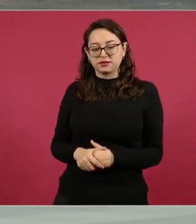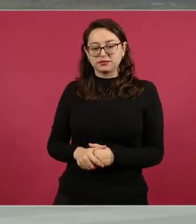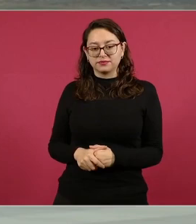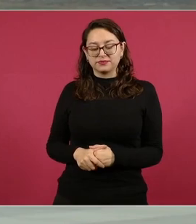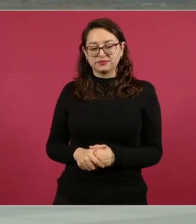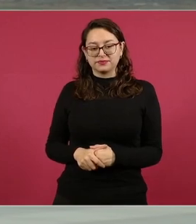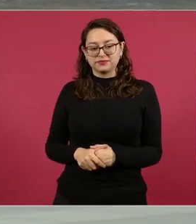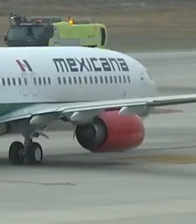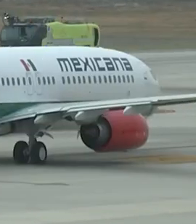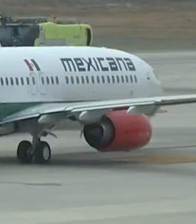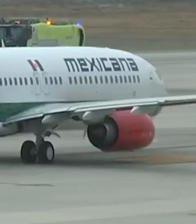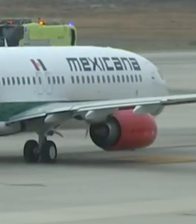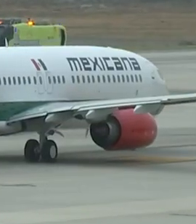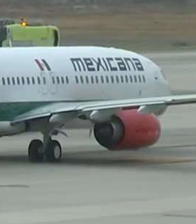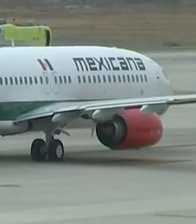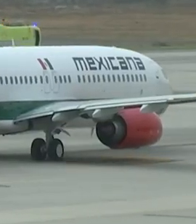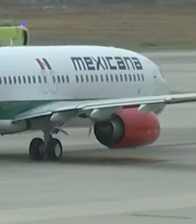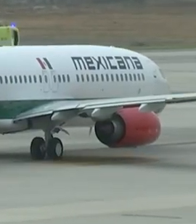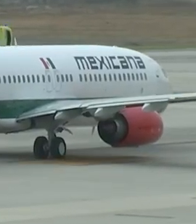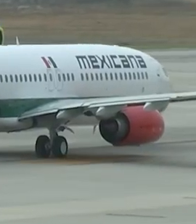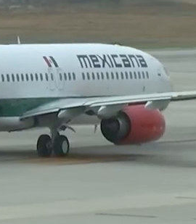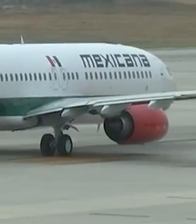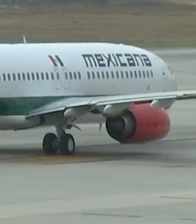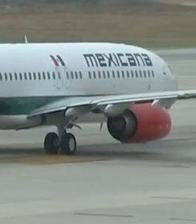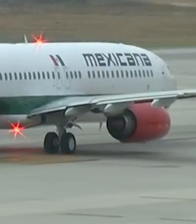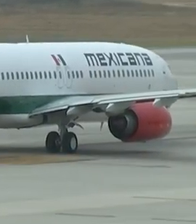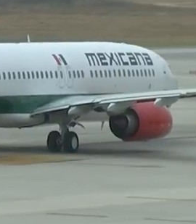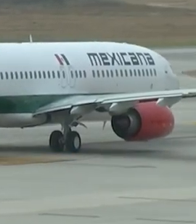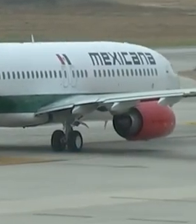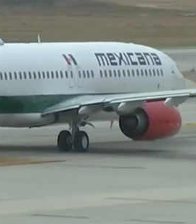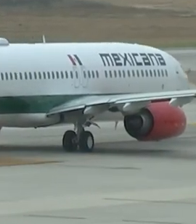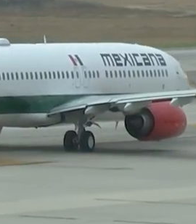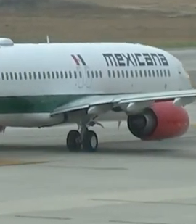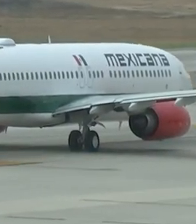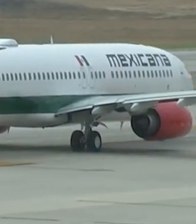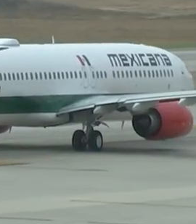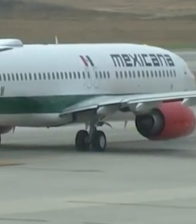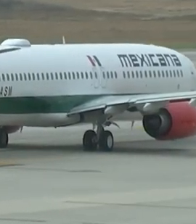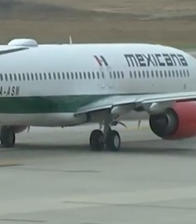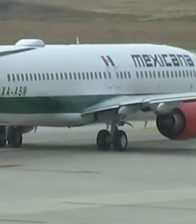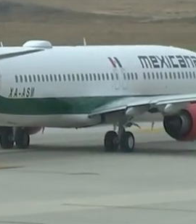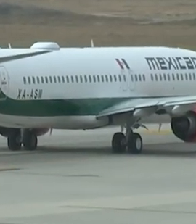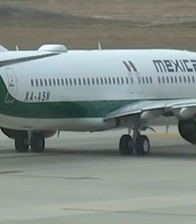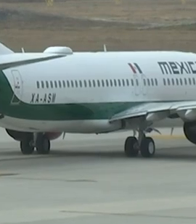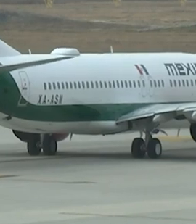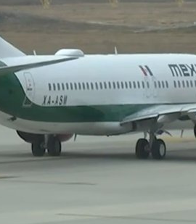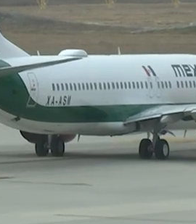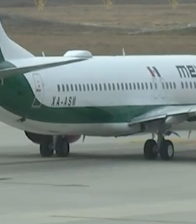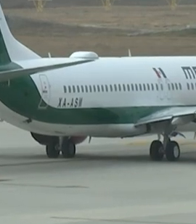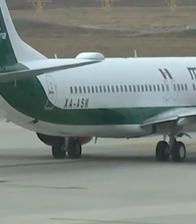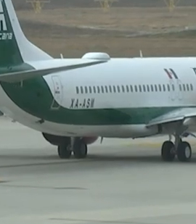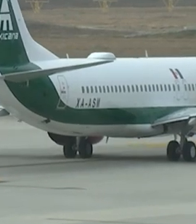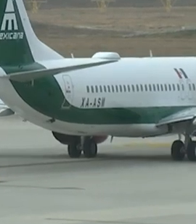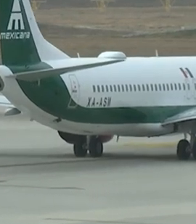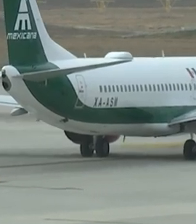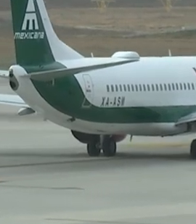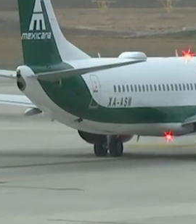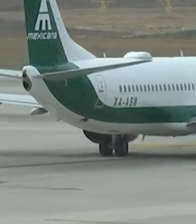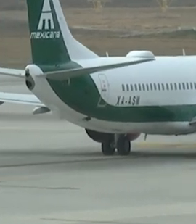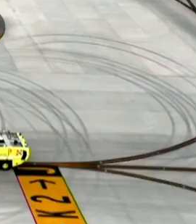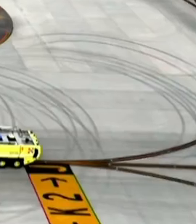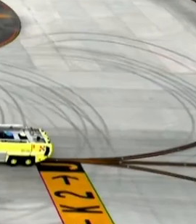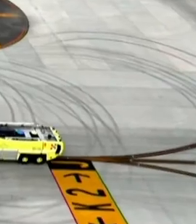29. Ruede vía Kilo 2 y mantenga fuera de pista 04 central. Recibido Kilo 2